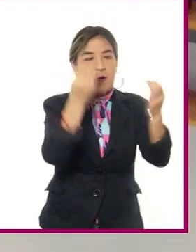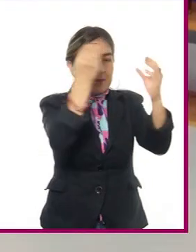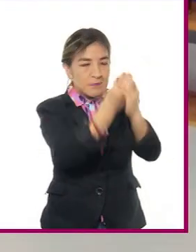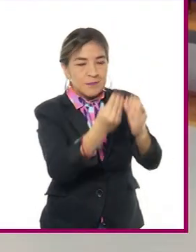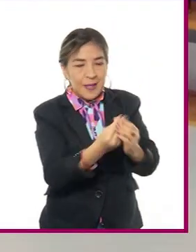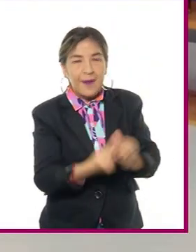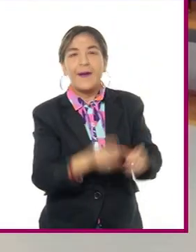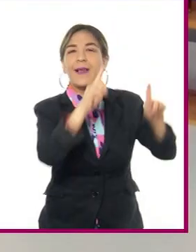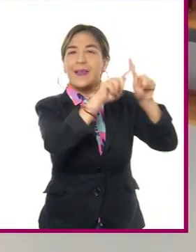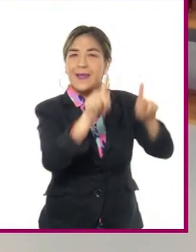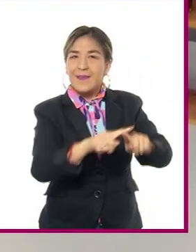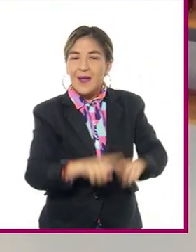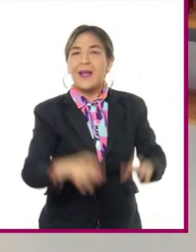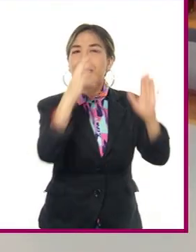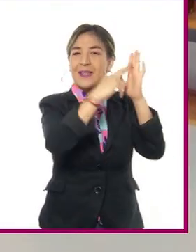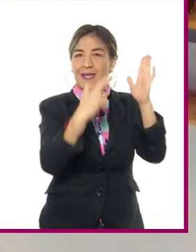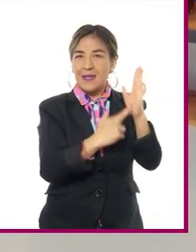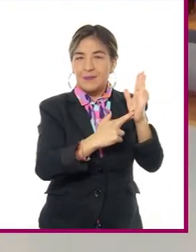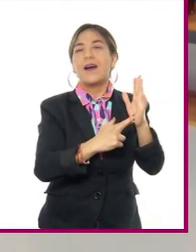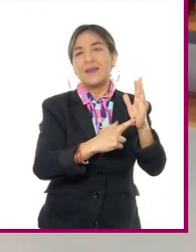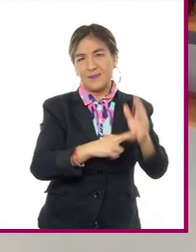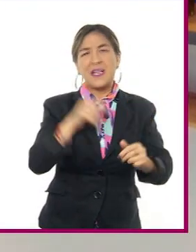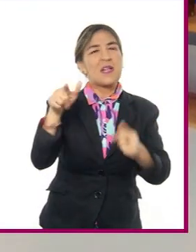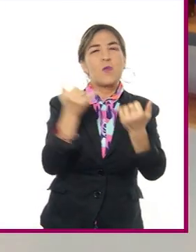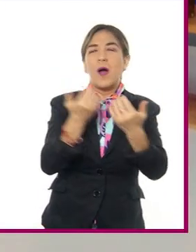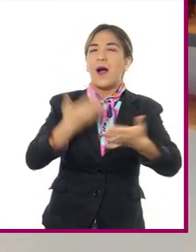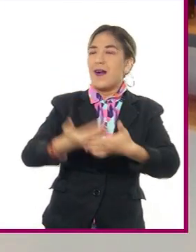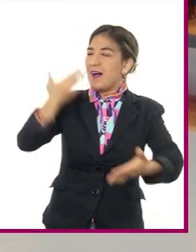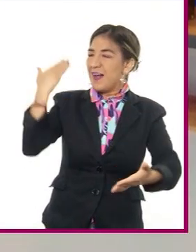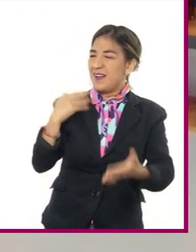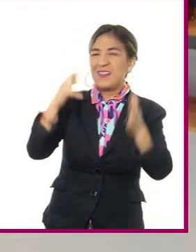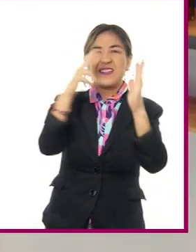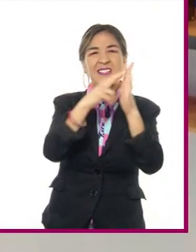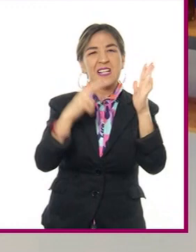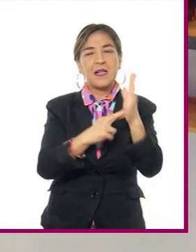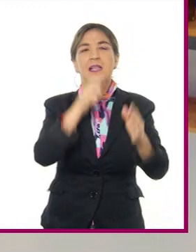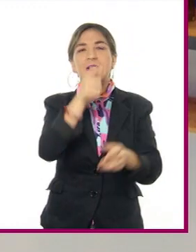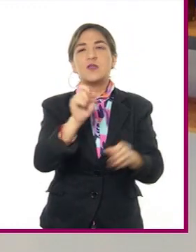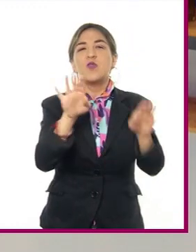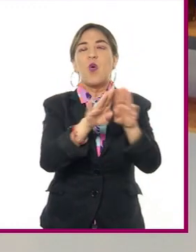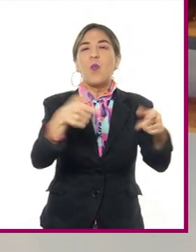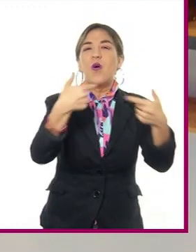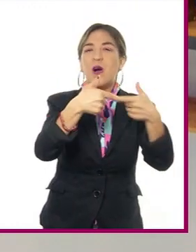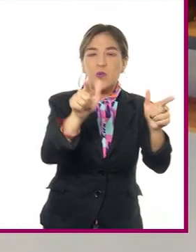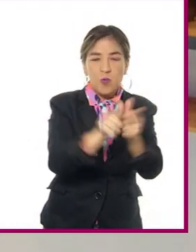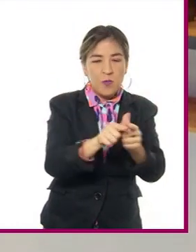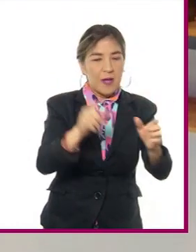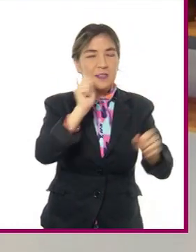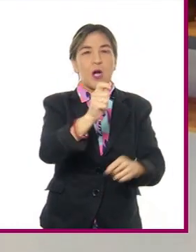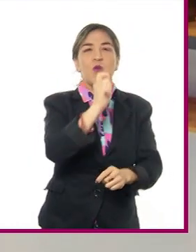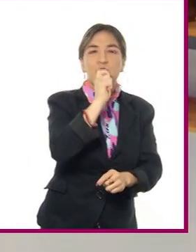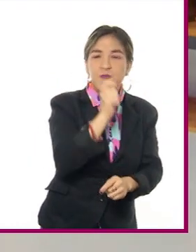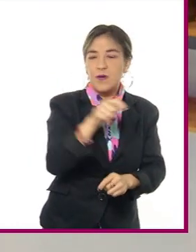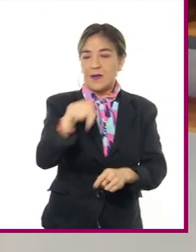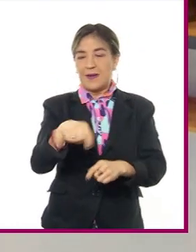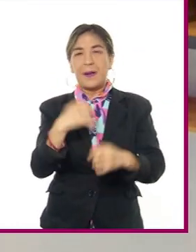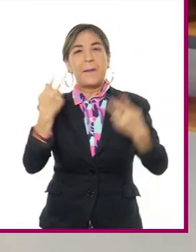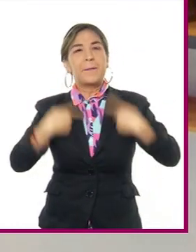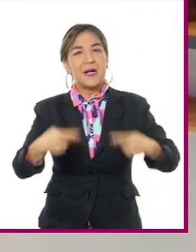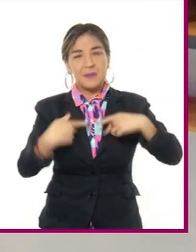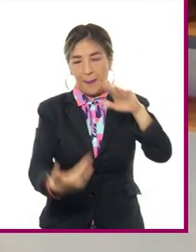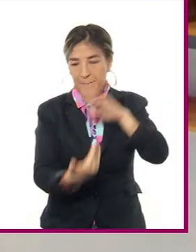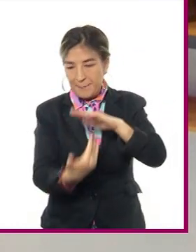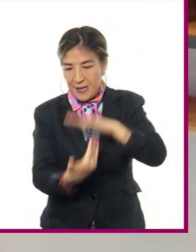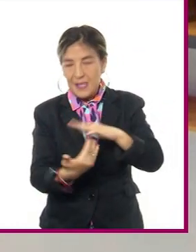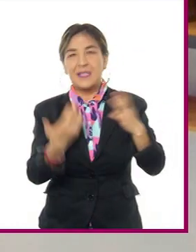clasificarlas. Como en el reglamento que leímos que agrupaba las reglas de árbitros, de jugadores, de